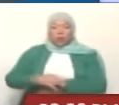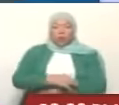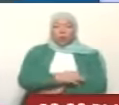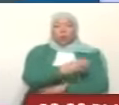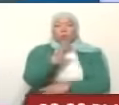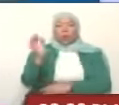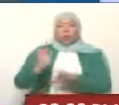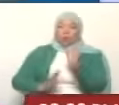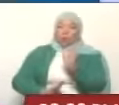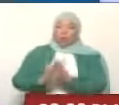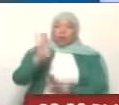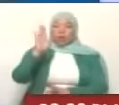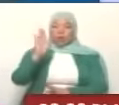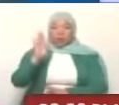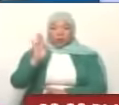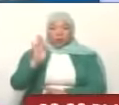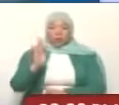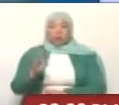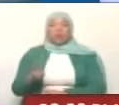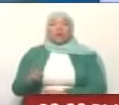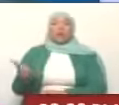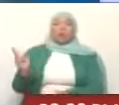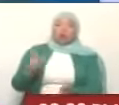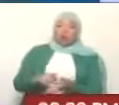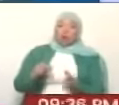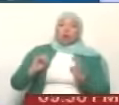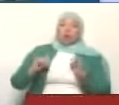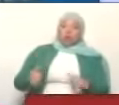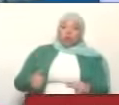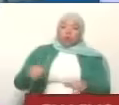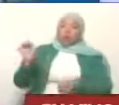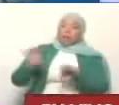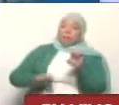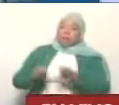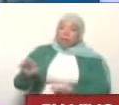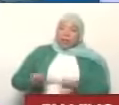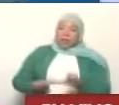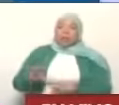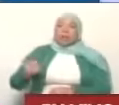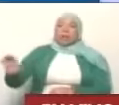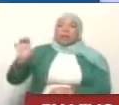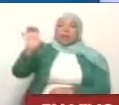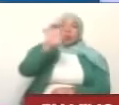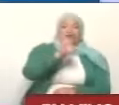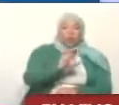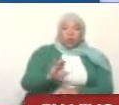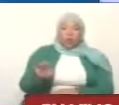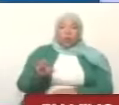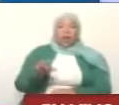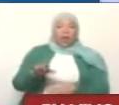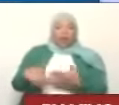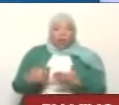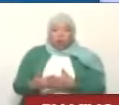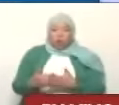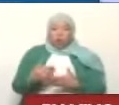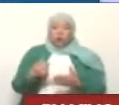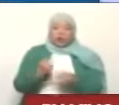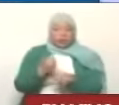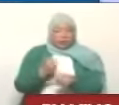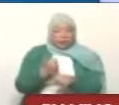que ir creciendo, instalando, expandiendo, y que la gran misión Venezuela